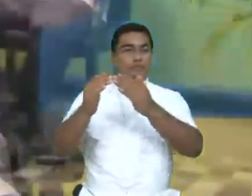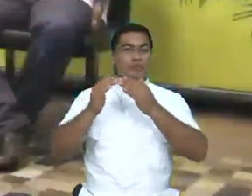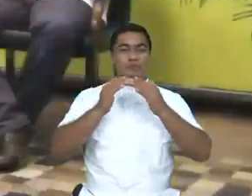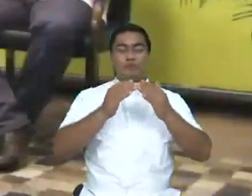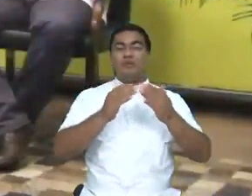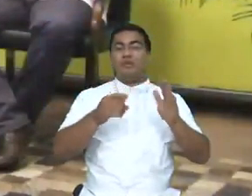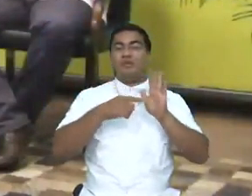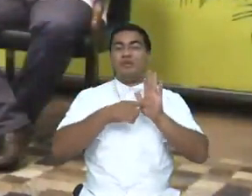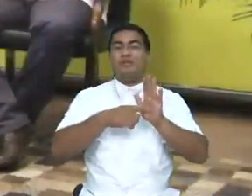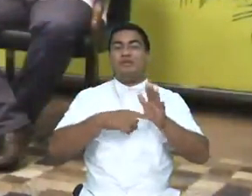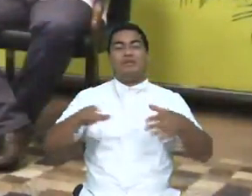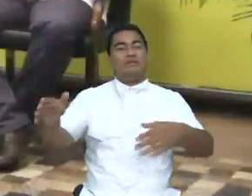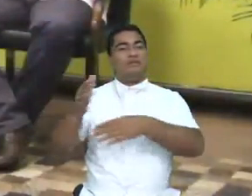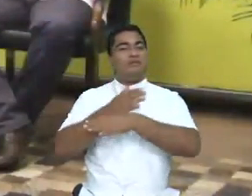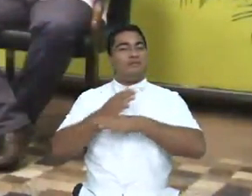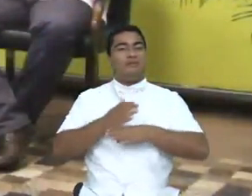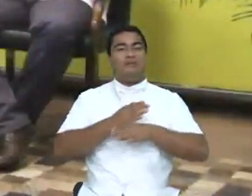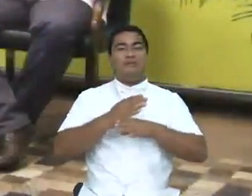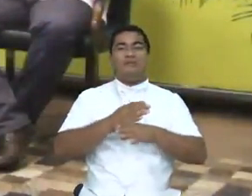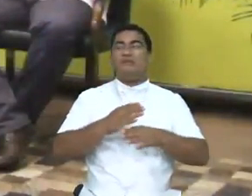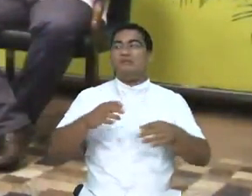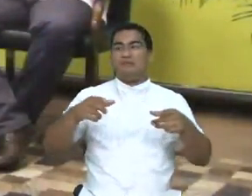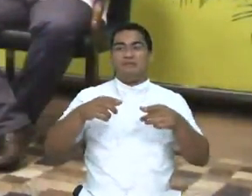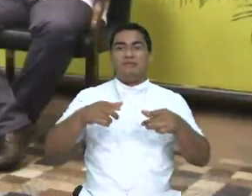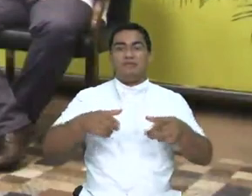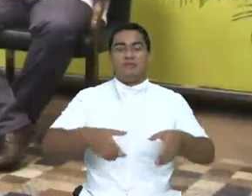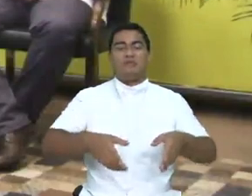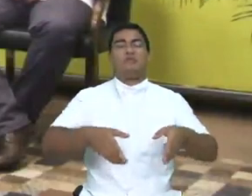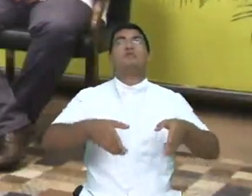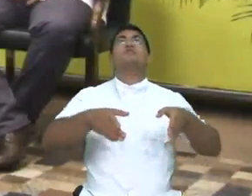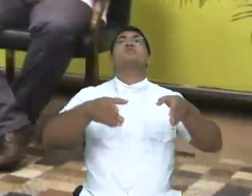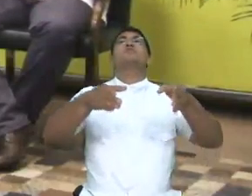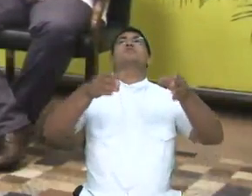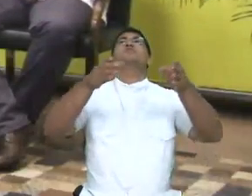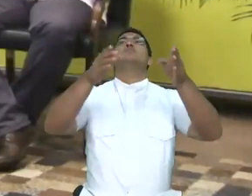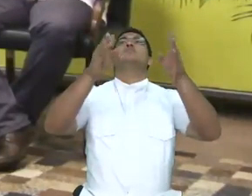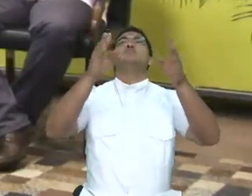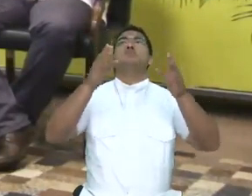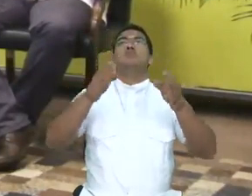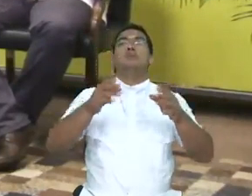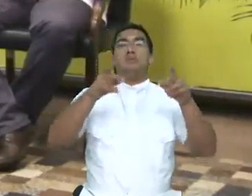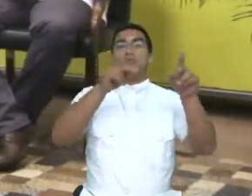va creciendo hacia vertical, arriba, los obreros pueden sufrir caídas.